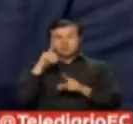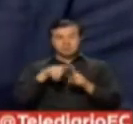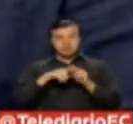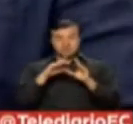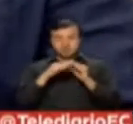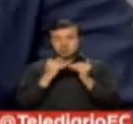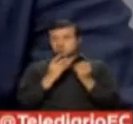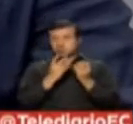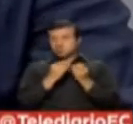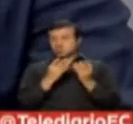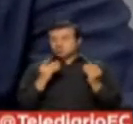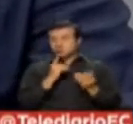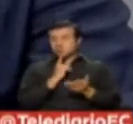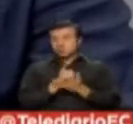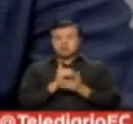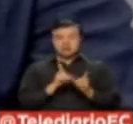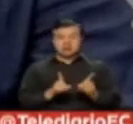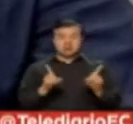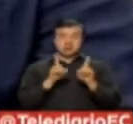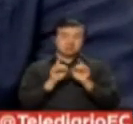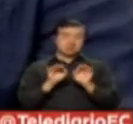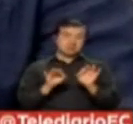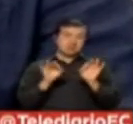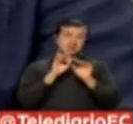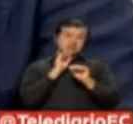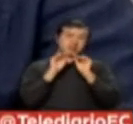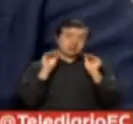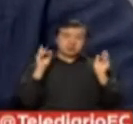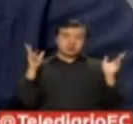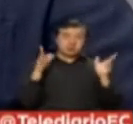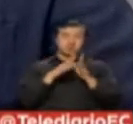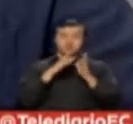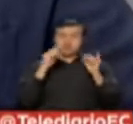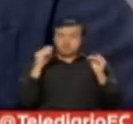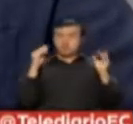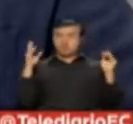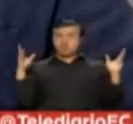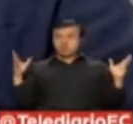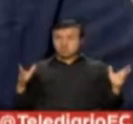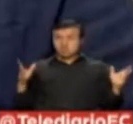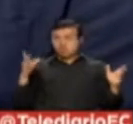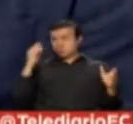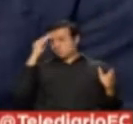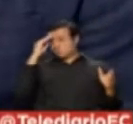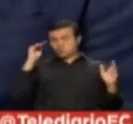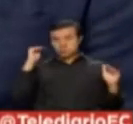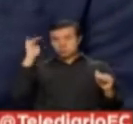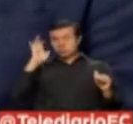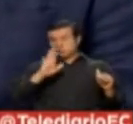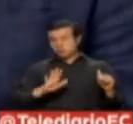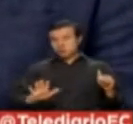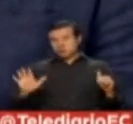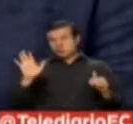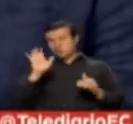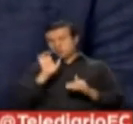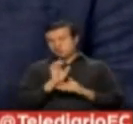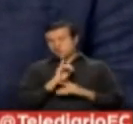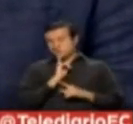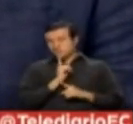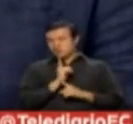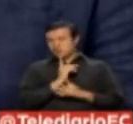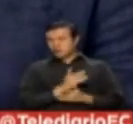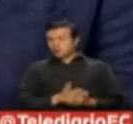del año escolar y que son datos importantes para entender cómo crece la demanda por la educación en el país pero